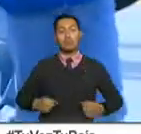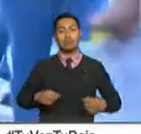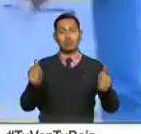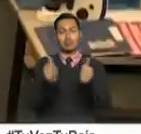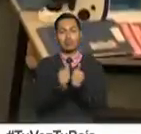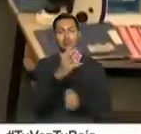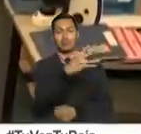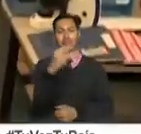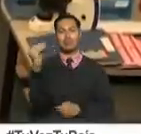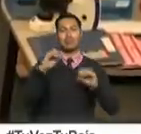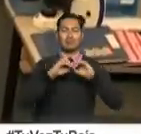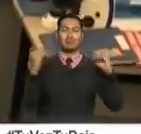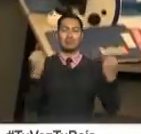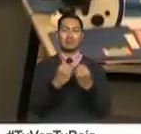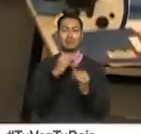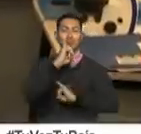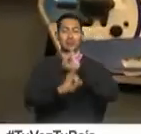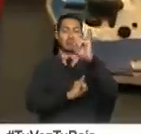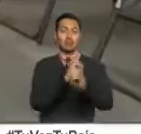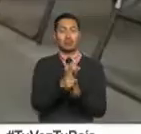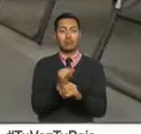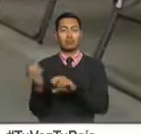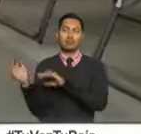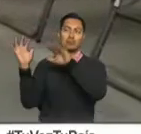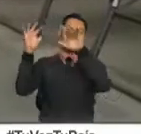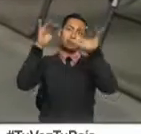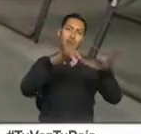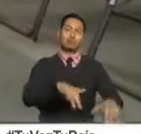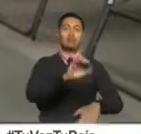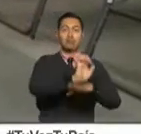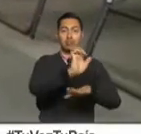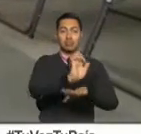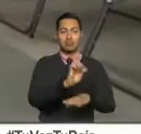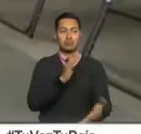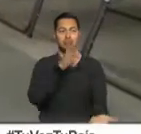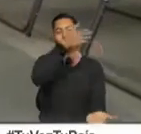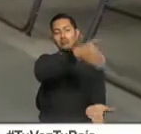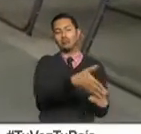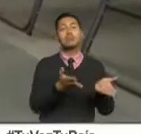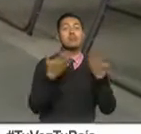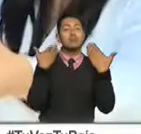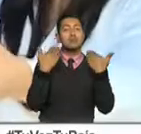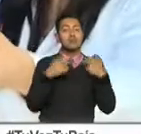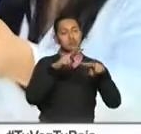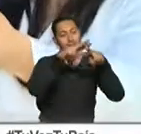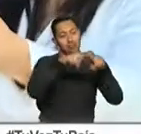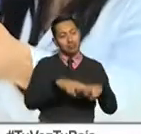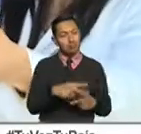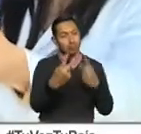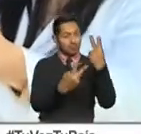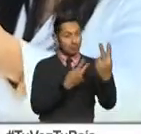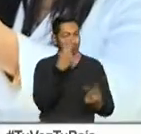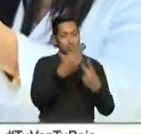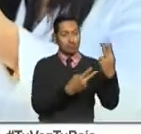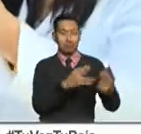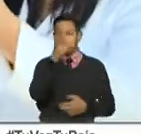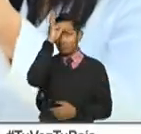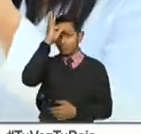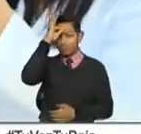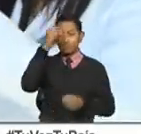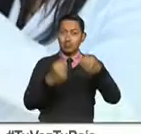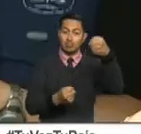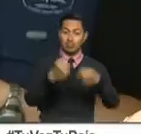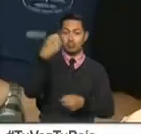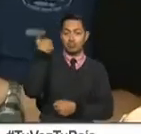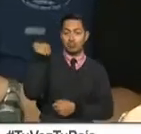organizaciones internacionales afines llegaron a Ecuador y se trasladaron a Guayaquil para verificar en persona que los hospitales móviles con los que